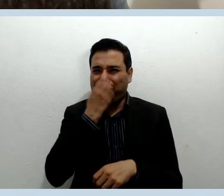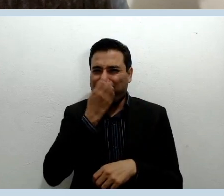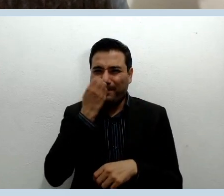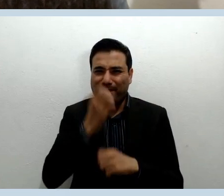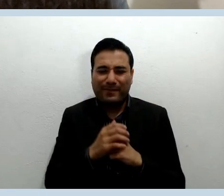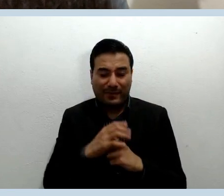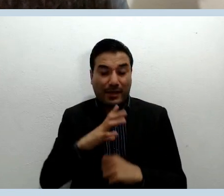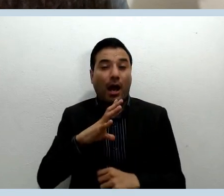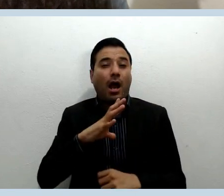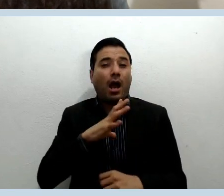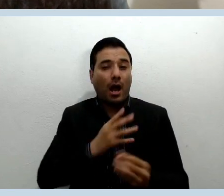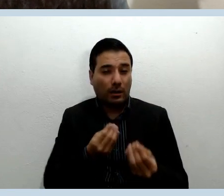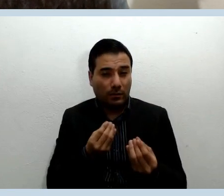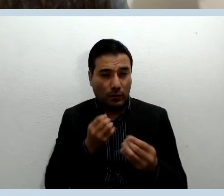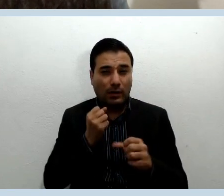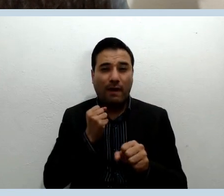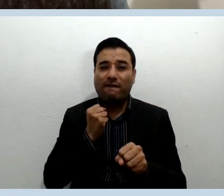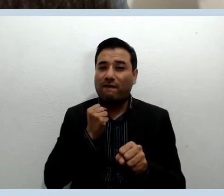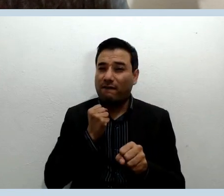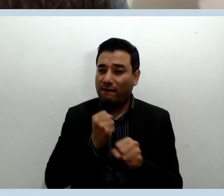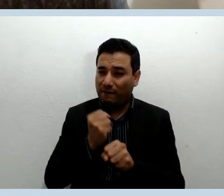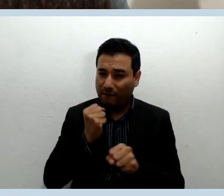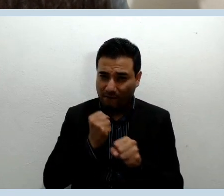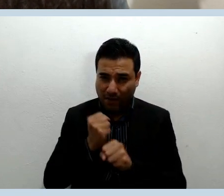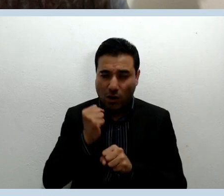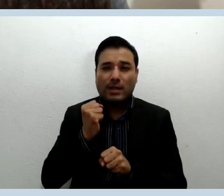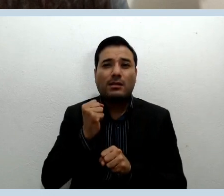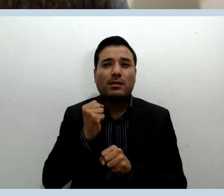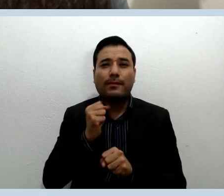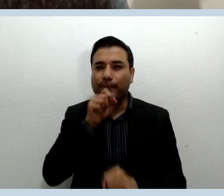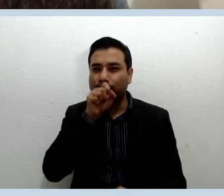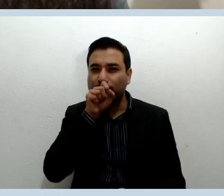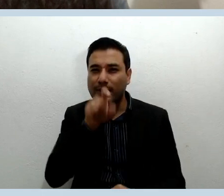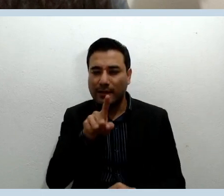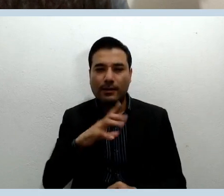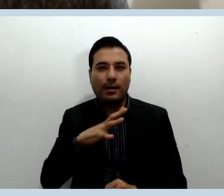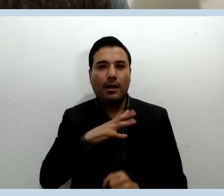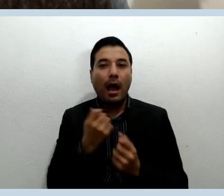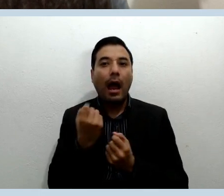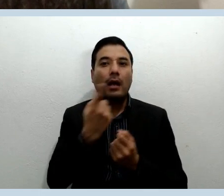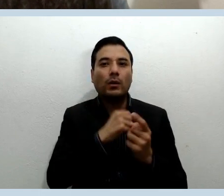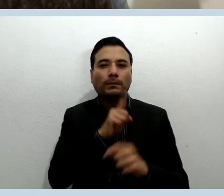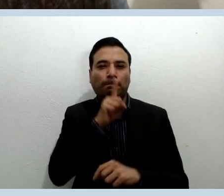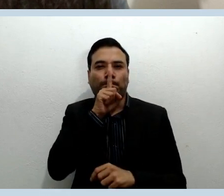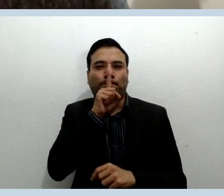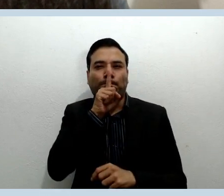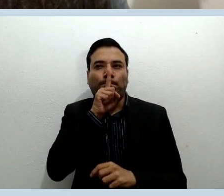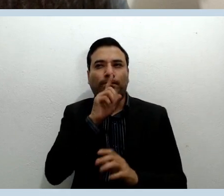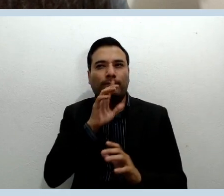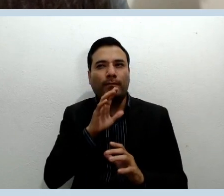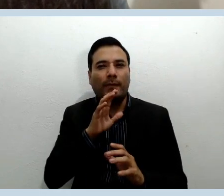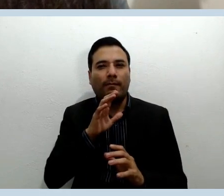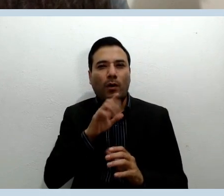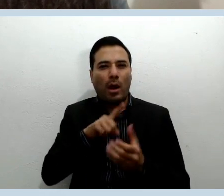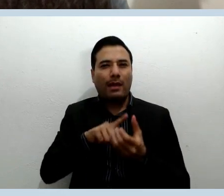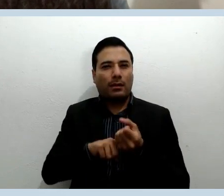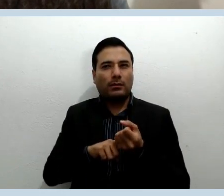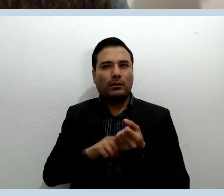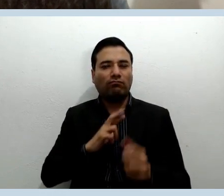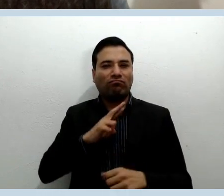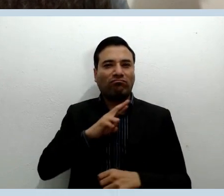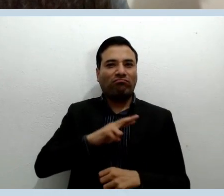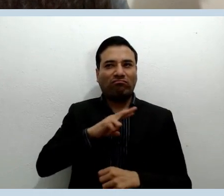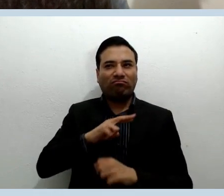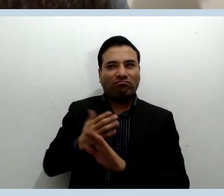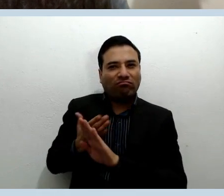mucha violencia y que hay mucha eh pasivo agresividad y muy poca disposición a resolver los